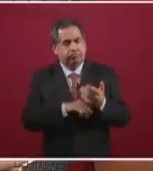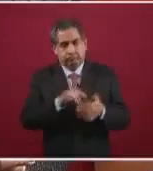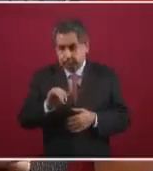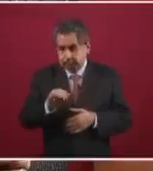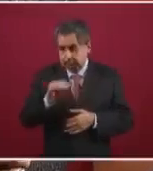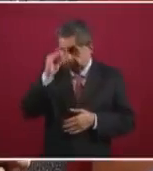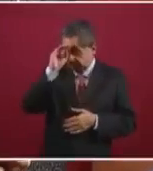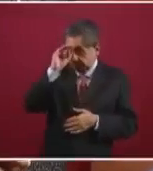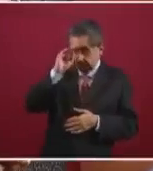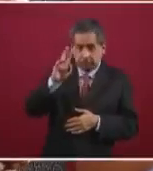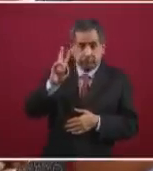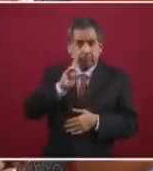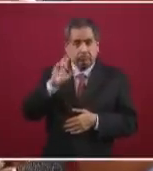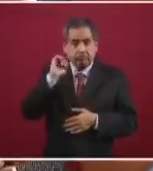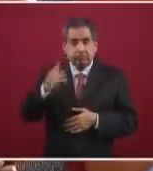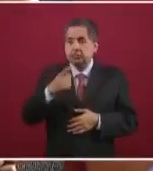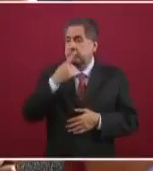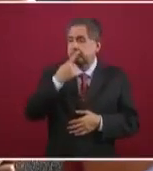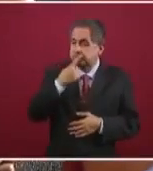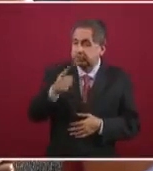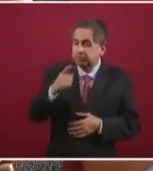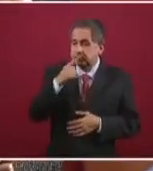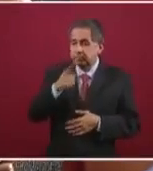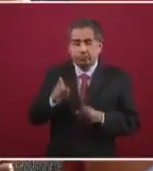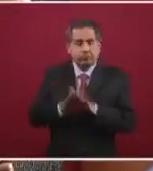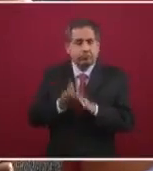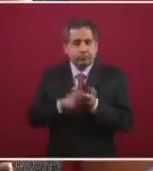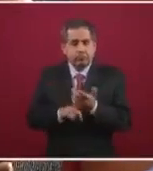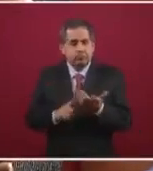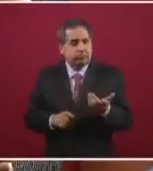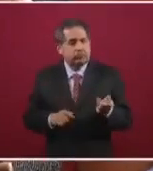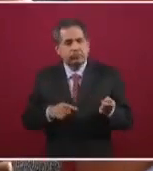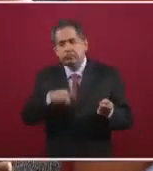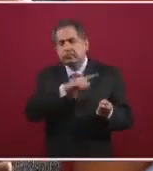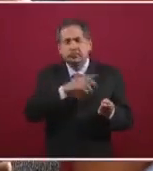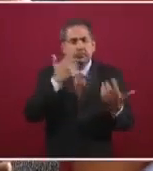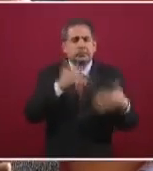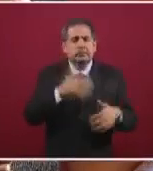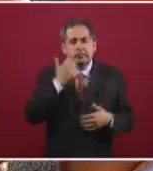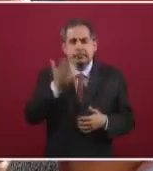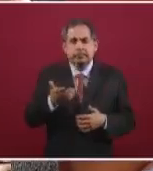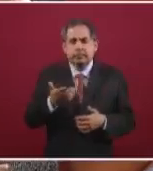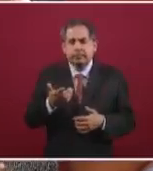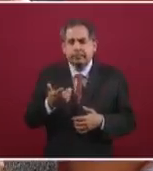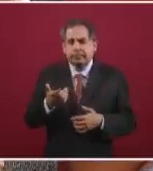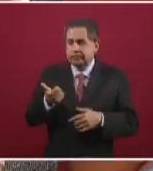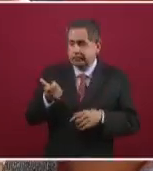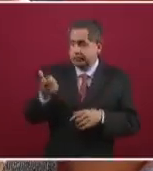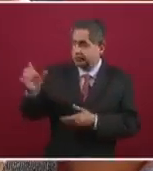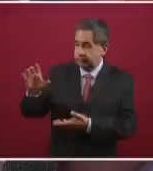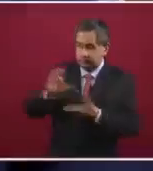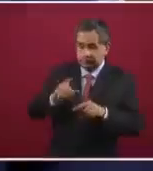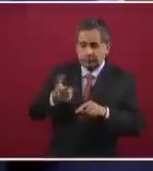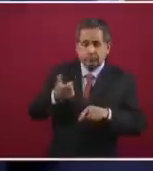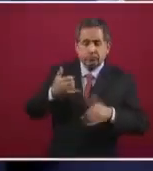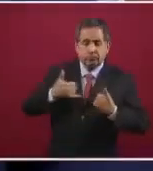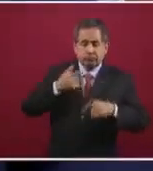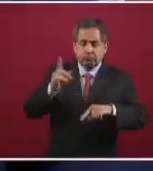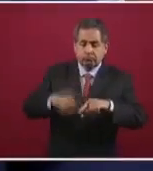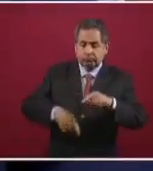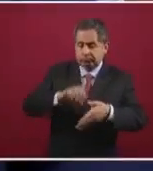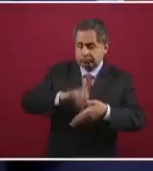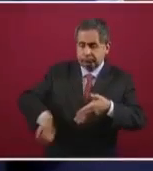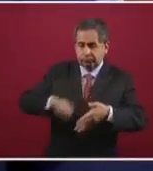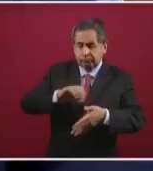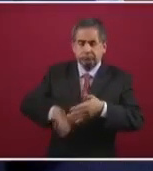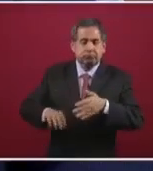tiene pensado presentar algunas denuncias, están intentando quitarle parte de los recursos a los jóvenes, en algunos